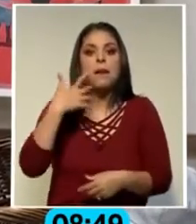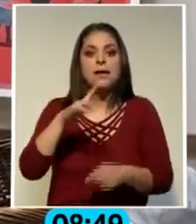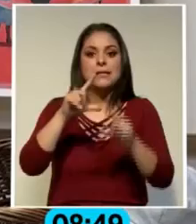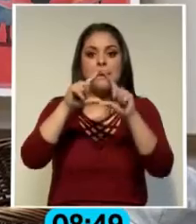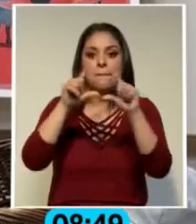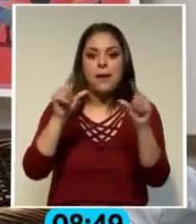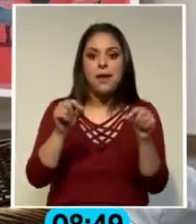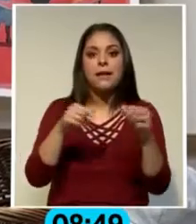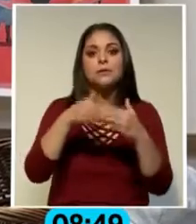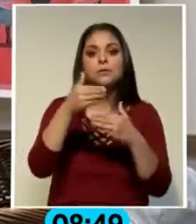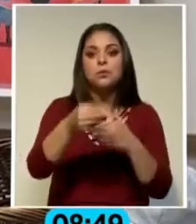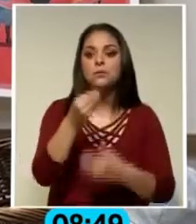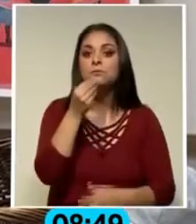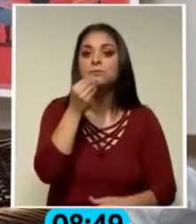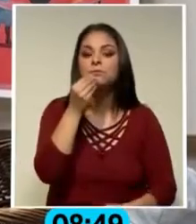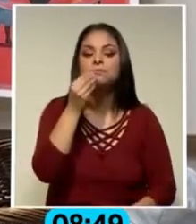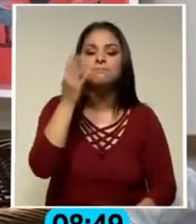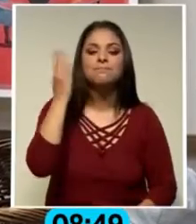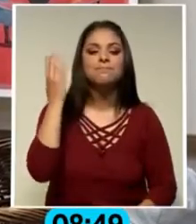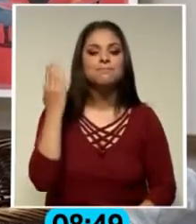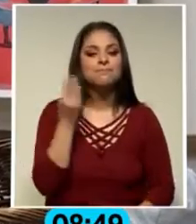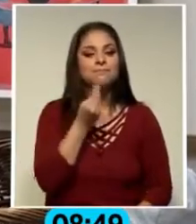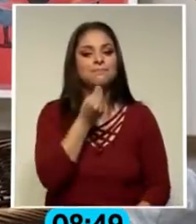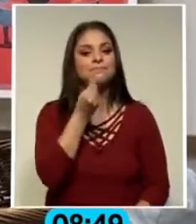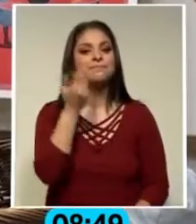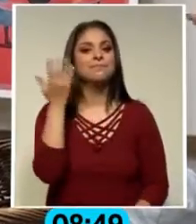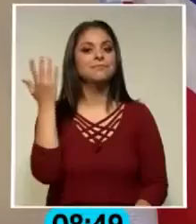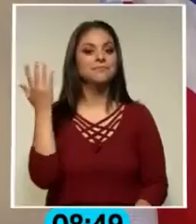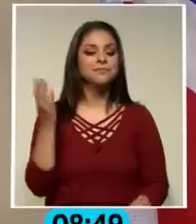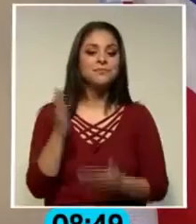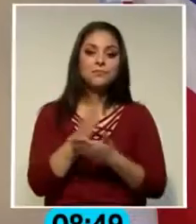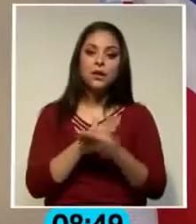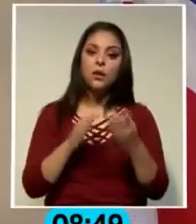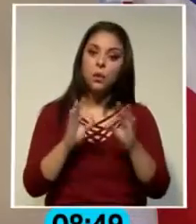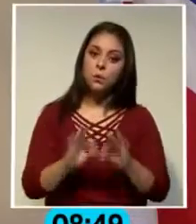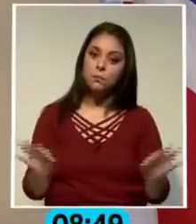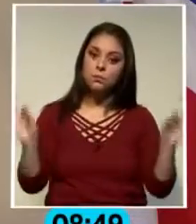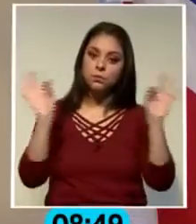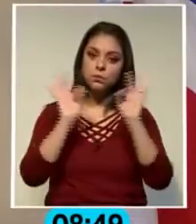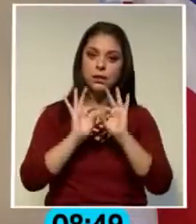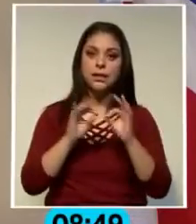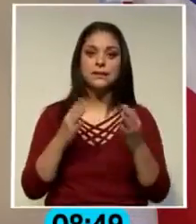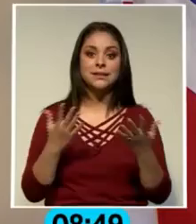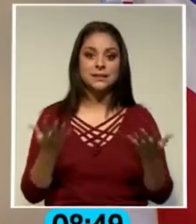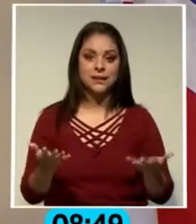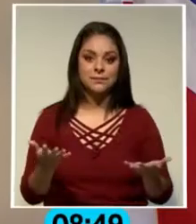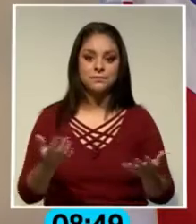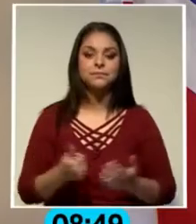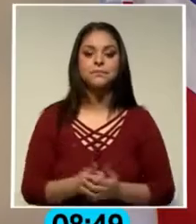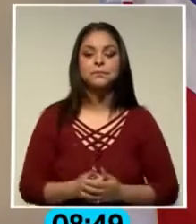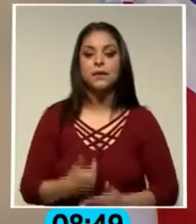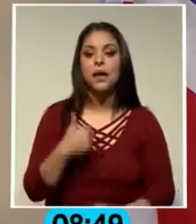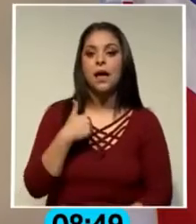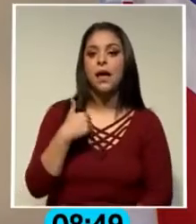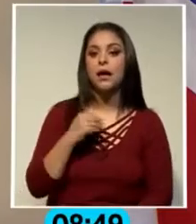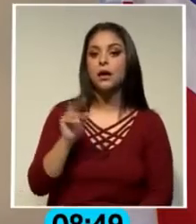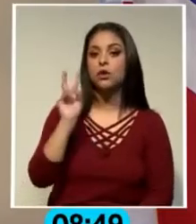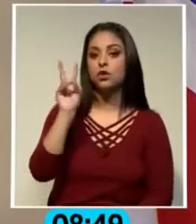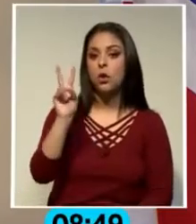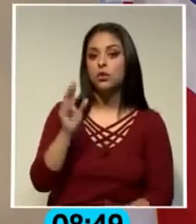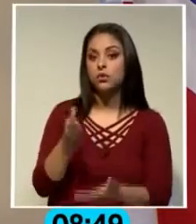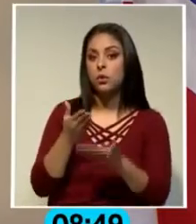una vez que lo probaron... Y es que hay algo muy importante, niña Gwen. Y es que hay dos cosas en